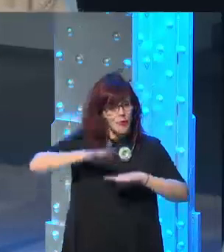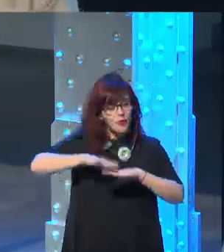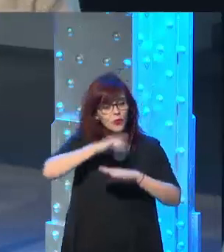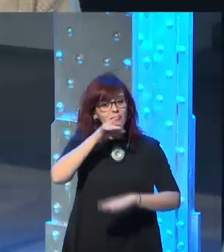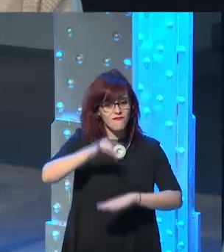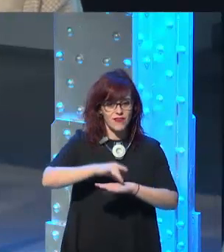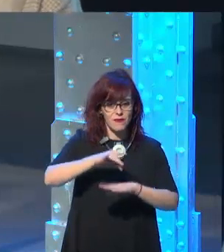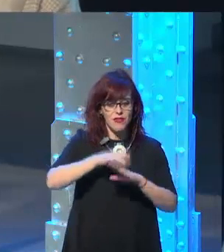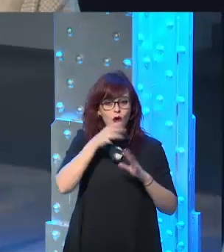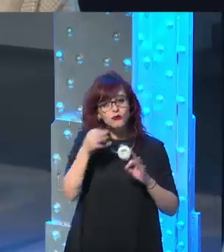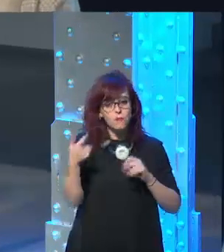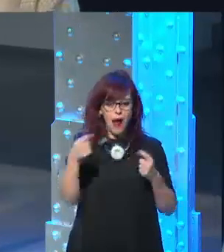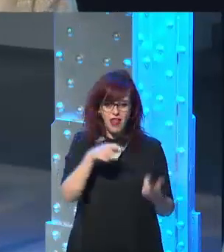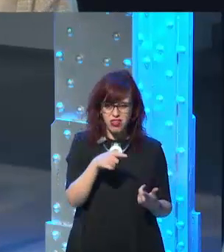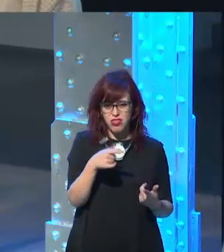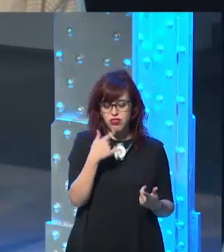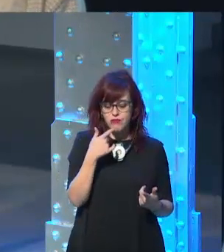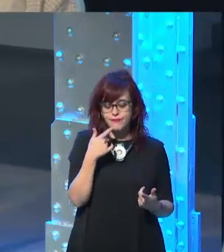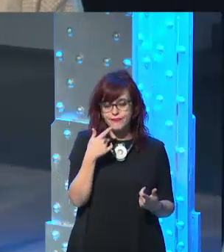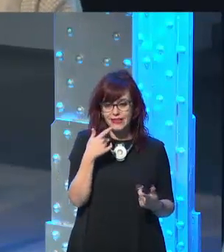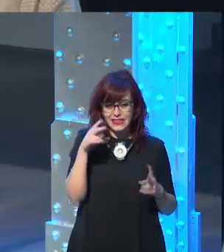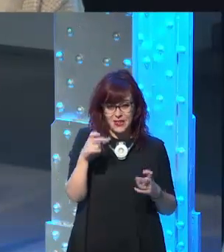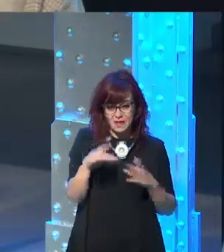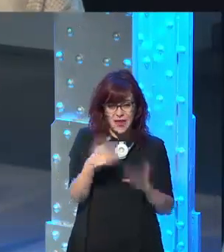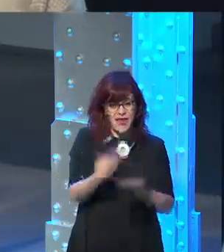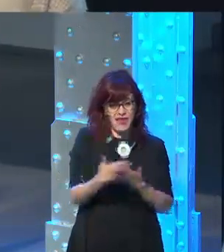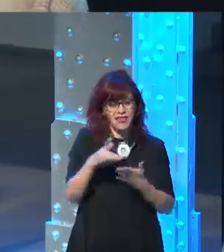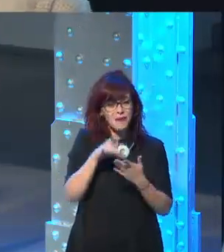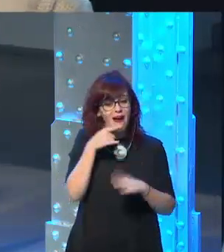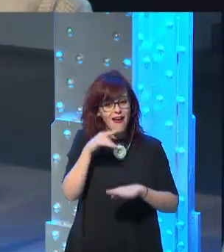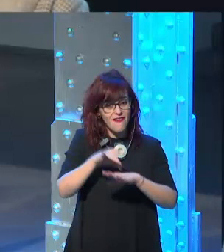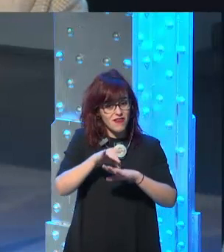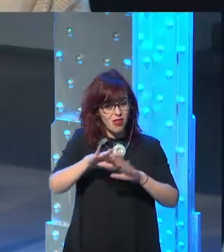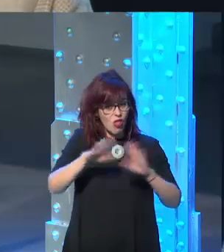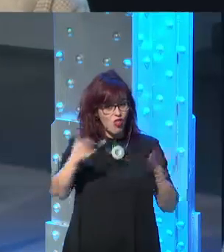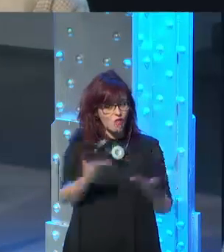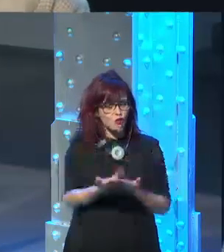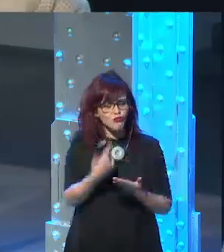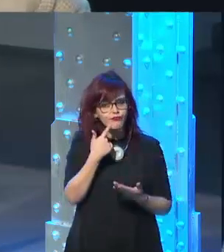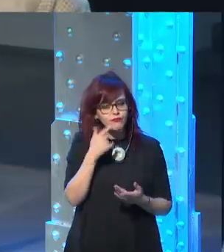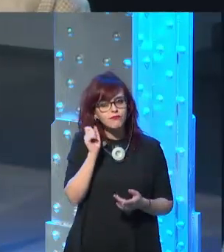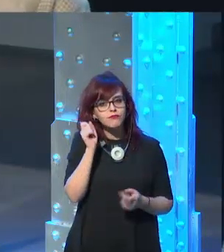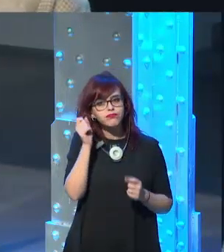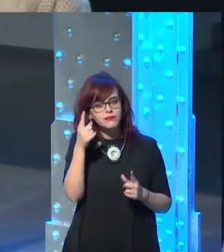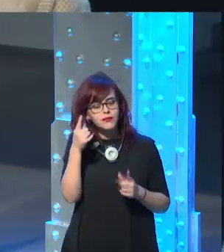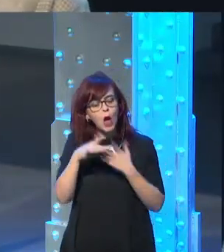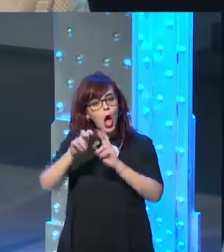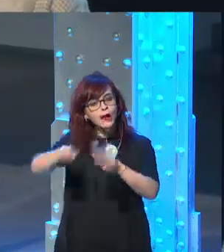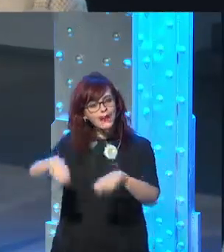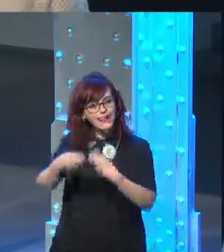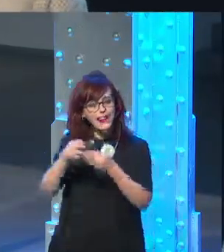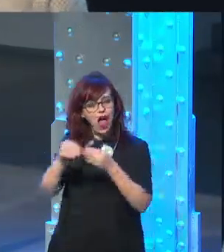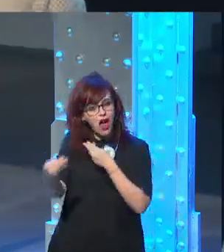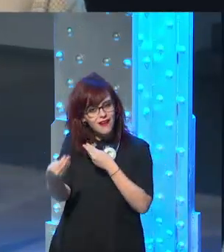tipo de enfermedad, una especie de reflexión sobre un reflejo de la enfermedad del mundo, empecé a trabajar con estos materiales